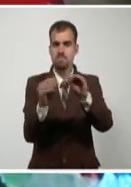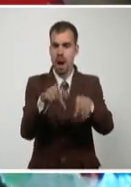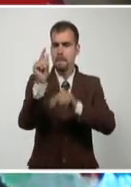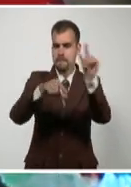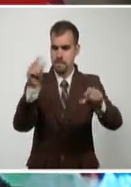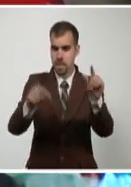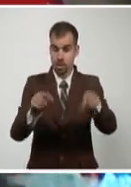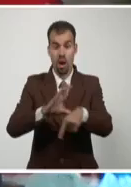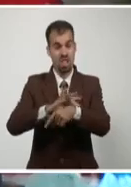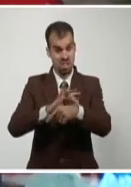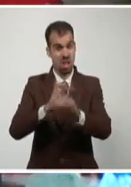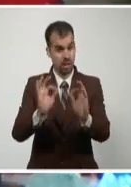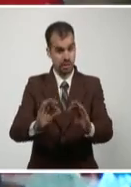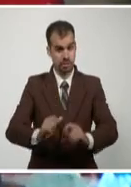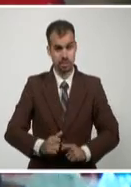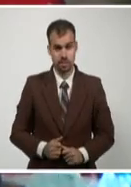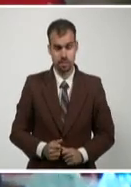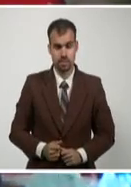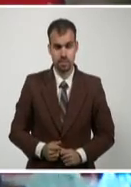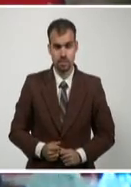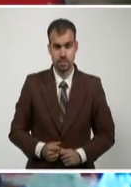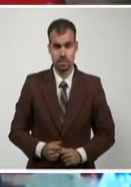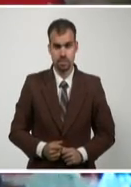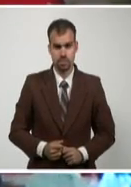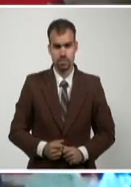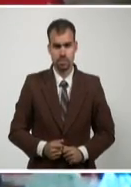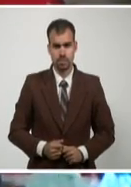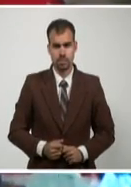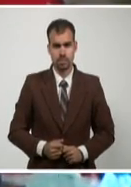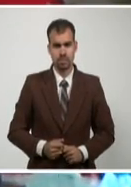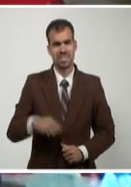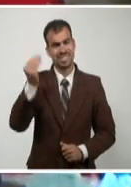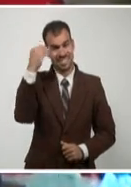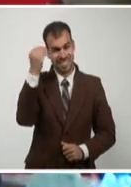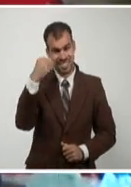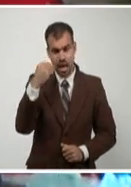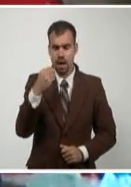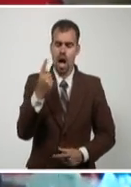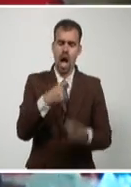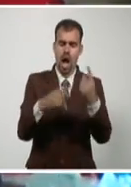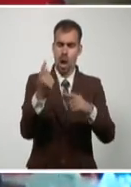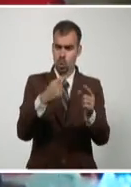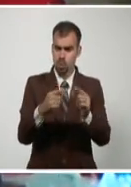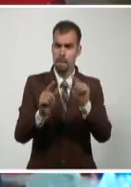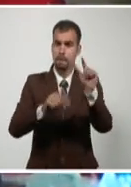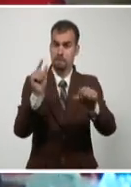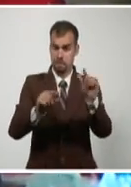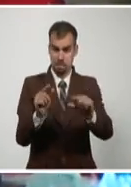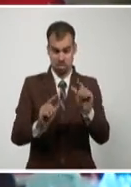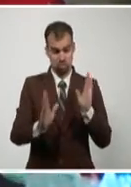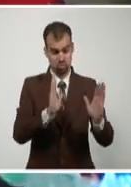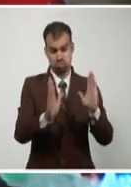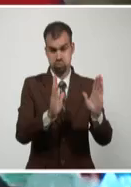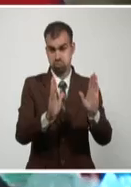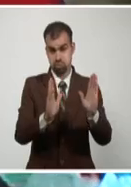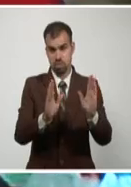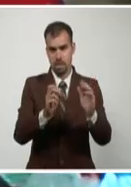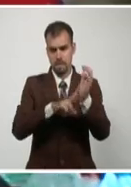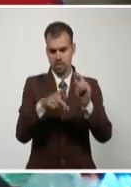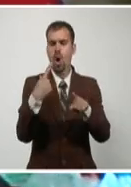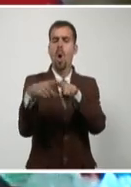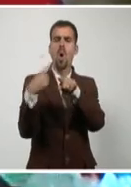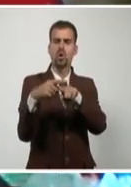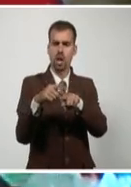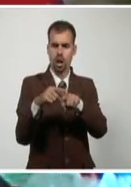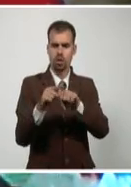tienen COVID, toda vez que como nosotros conocemos, concentramos a algunos compañeros del oriente del país, la tendencia también que